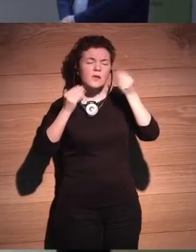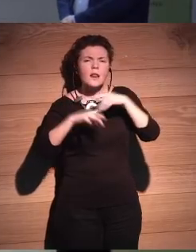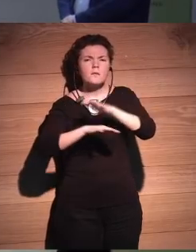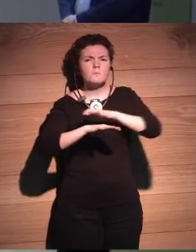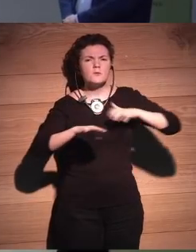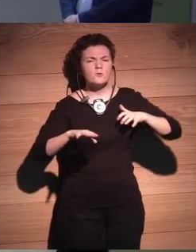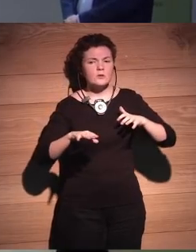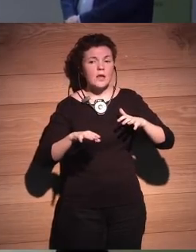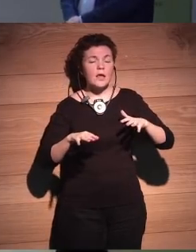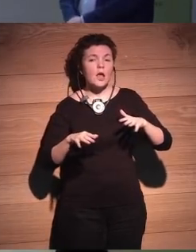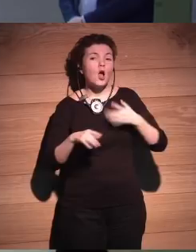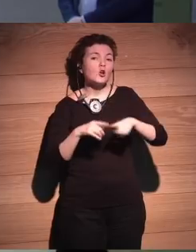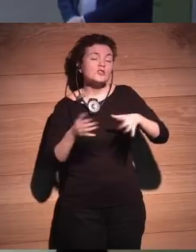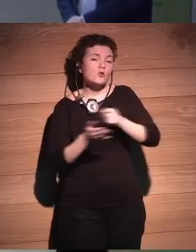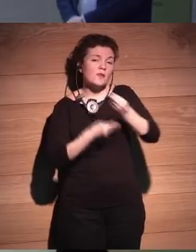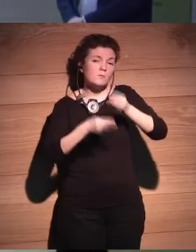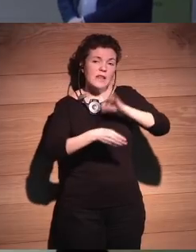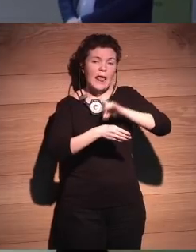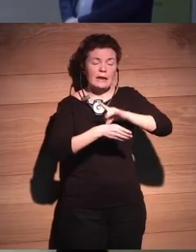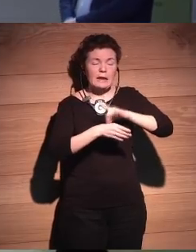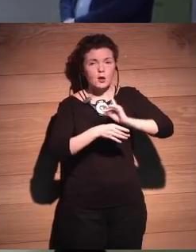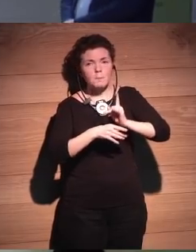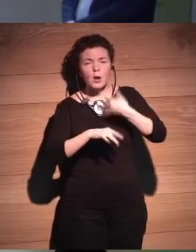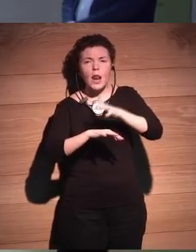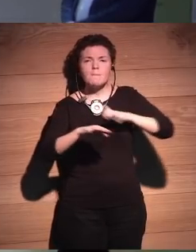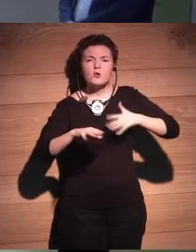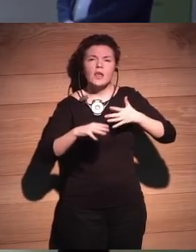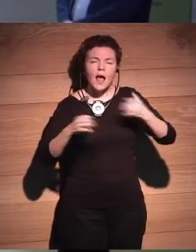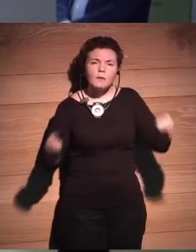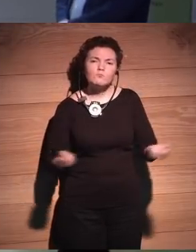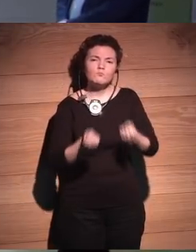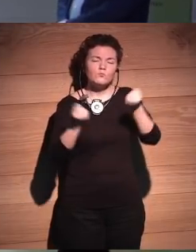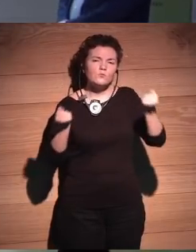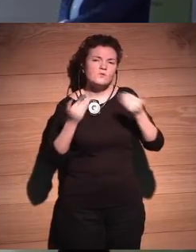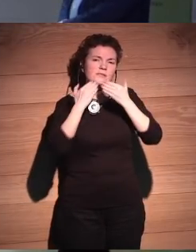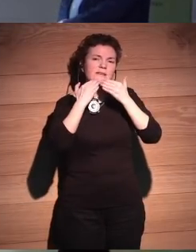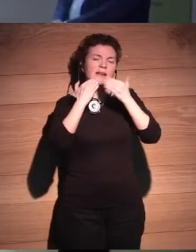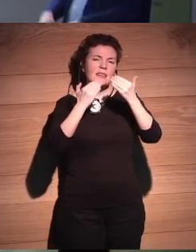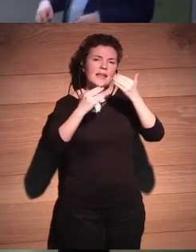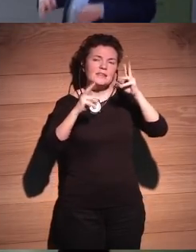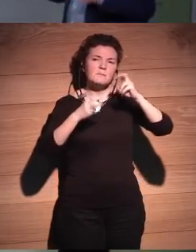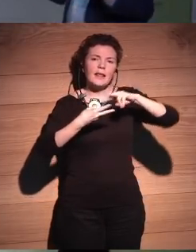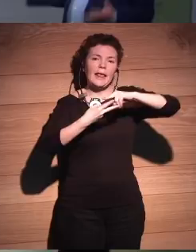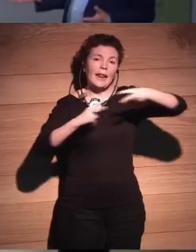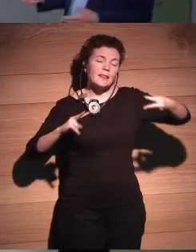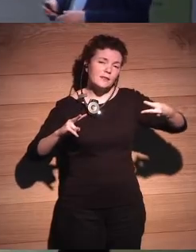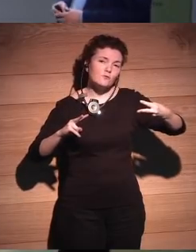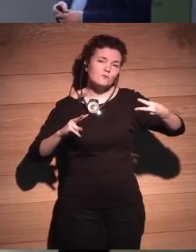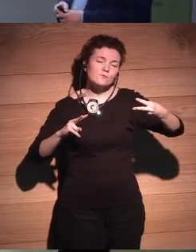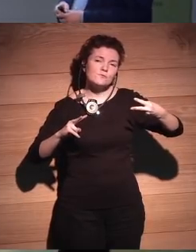mayoría, si no todas las cosas que hacemos en la clínica, la verdad es que están impulsadas por aspectos genéticos y